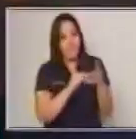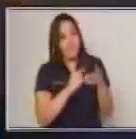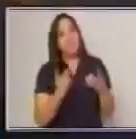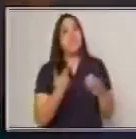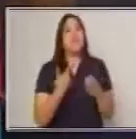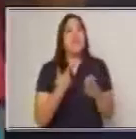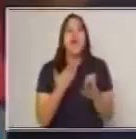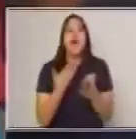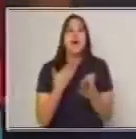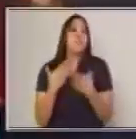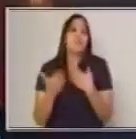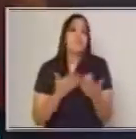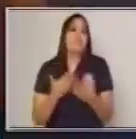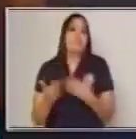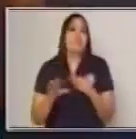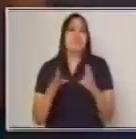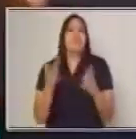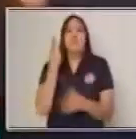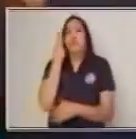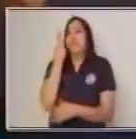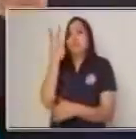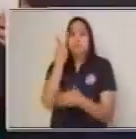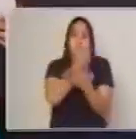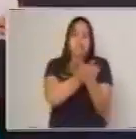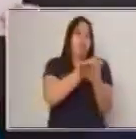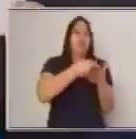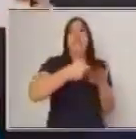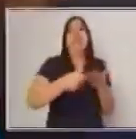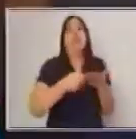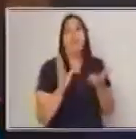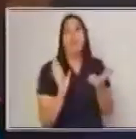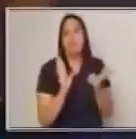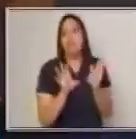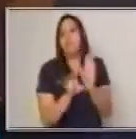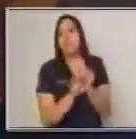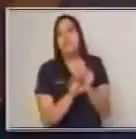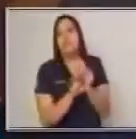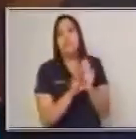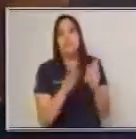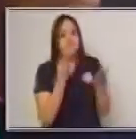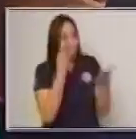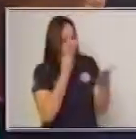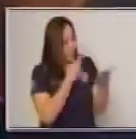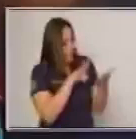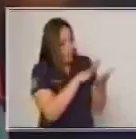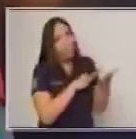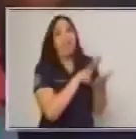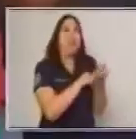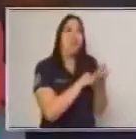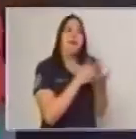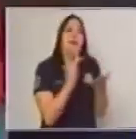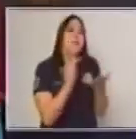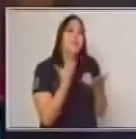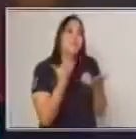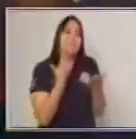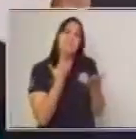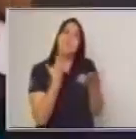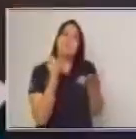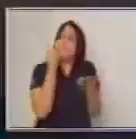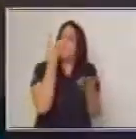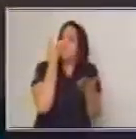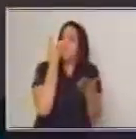no importa cómo se vean tus apuntes. Y eso es algo extraño. Y lo